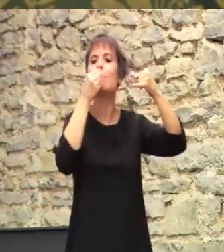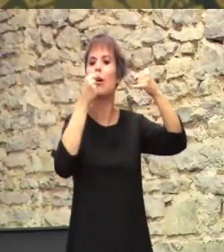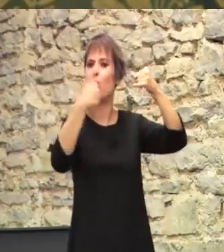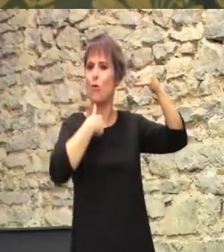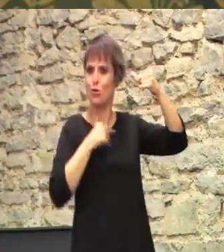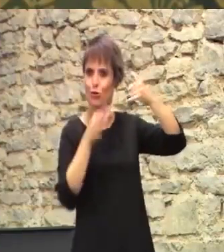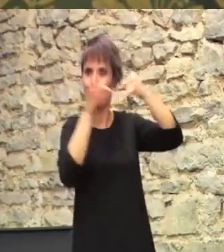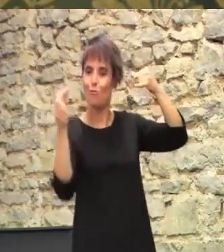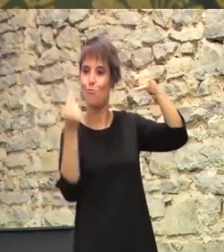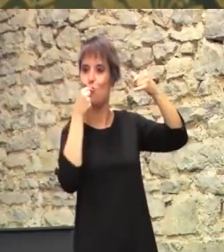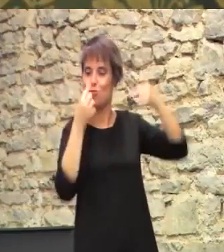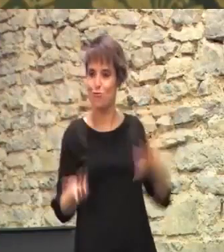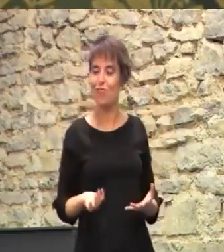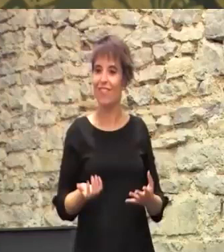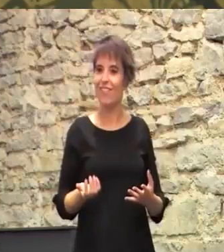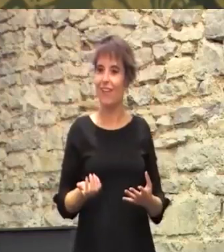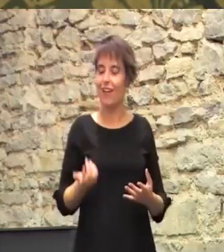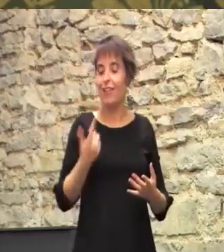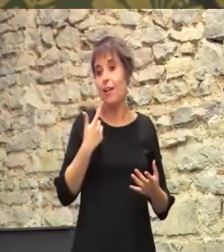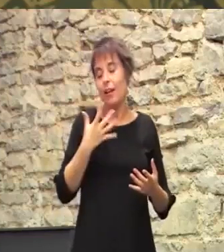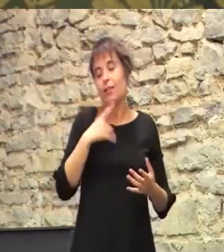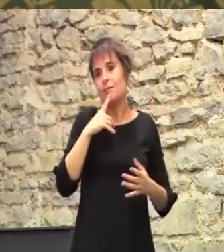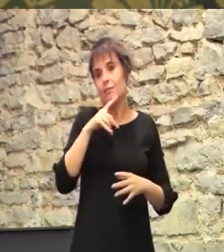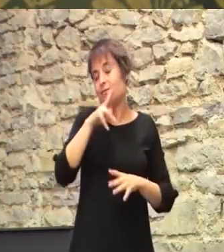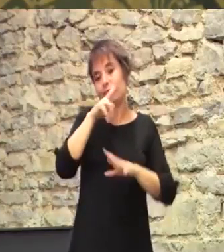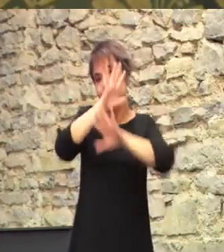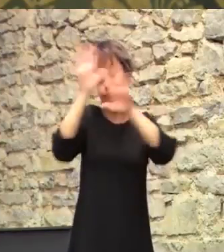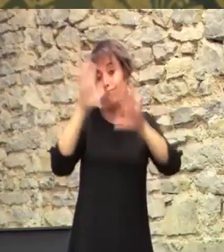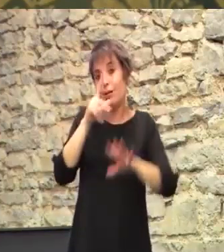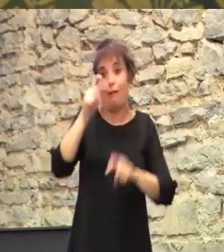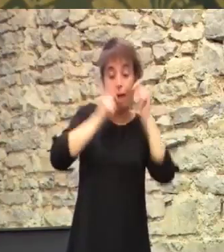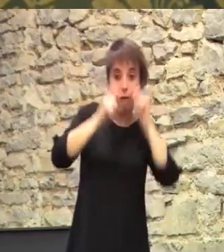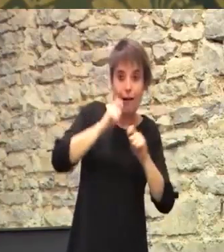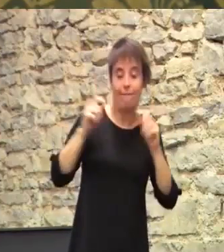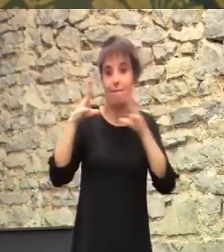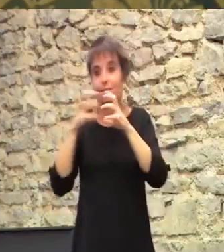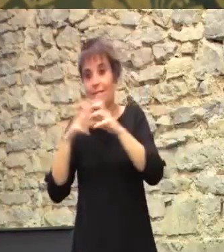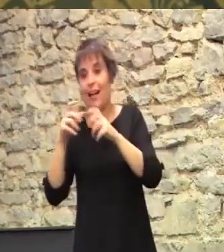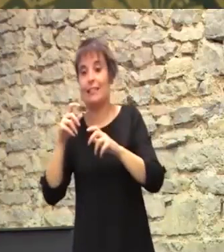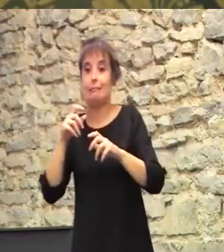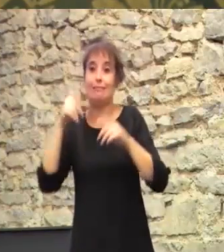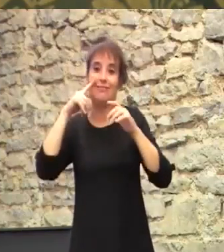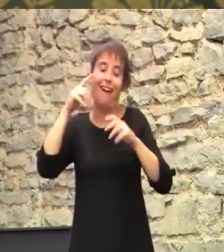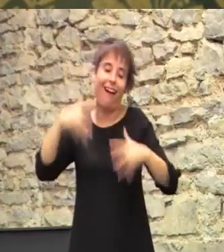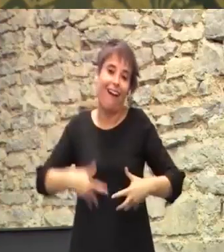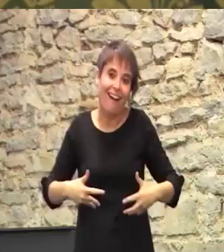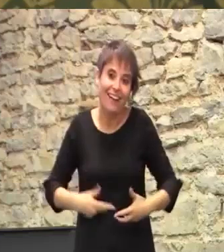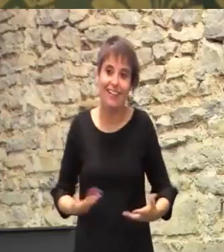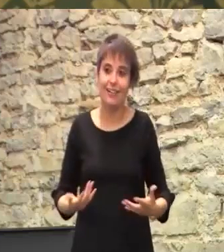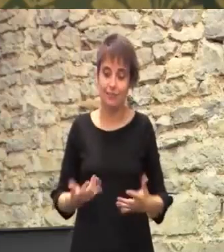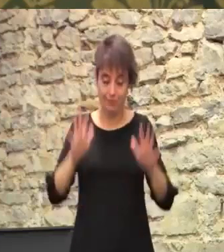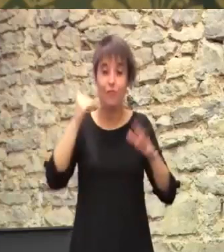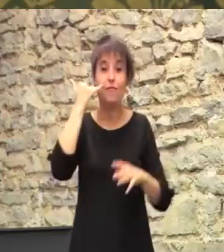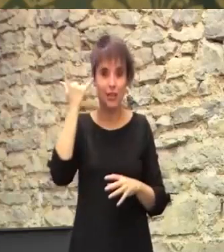yo es terrible porque para reír y llorar entonces yo pensaba fíjense cuentas alternativas tenía esa mujer